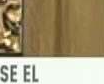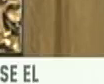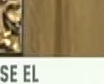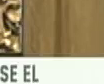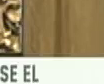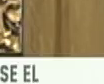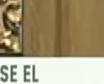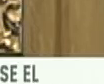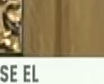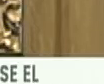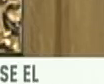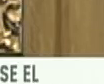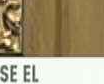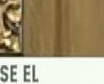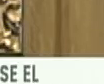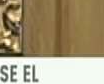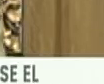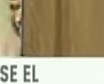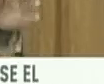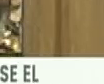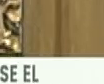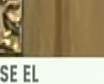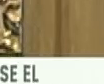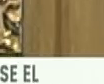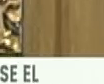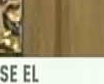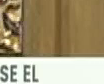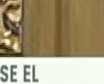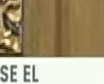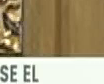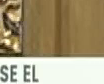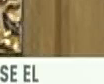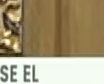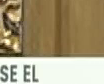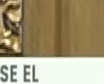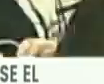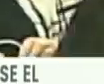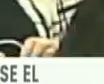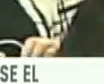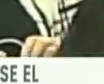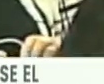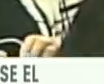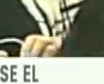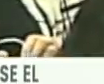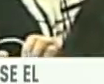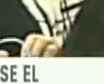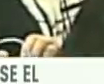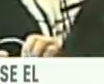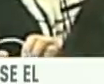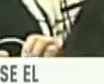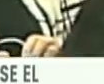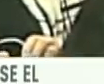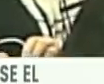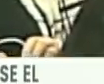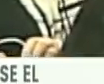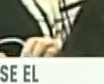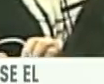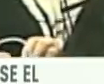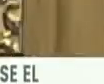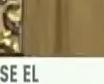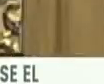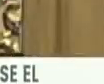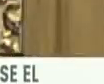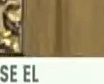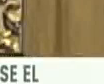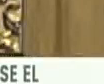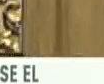Yo vengo escuchando a Serenata Guayanesa y lo sigo a través de la forma del disco. empecé escuchándolo en